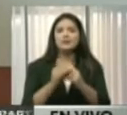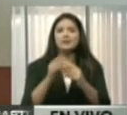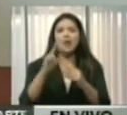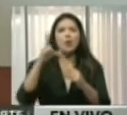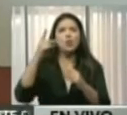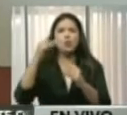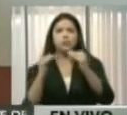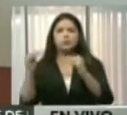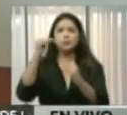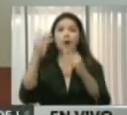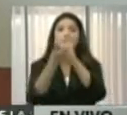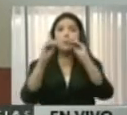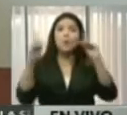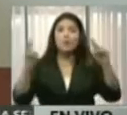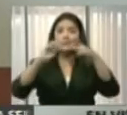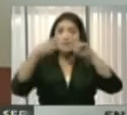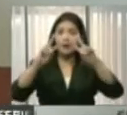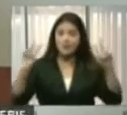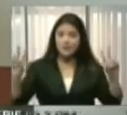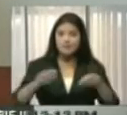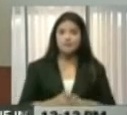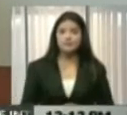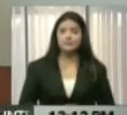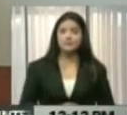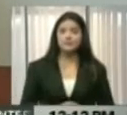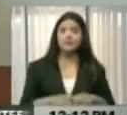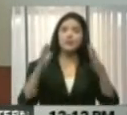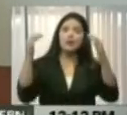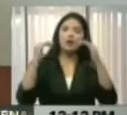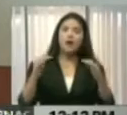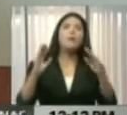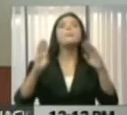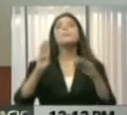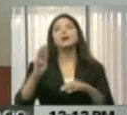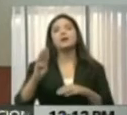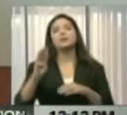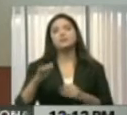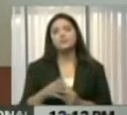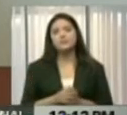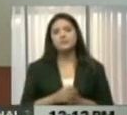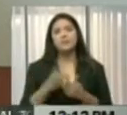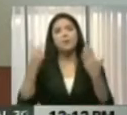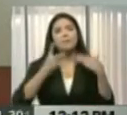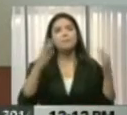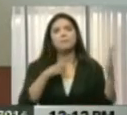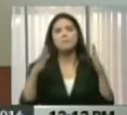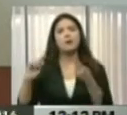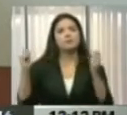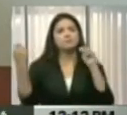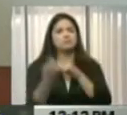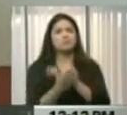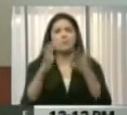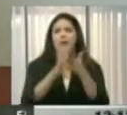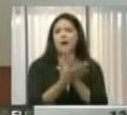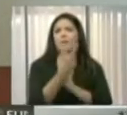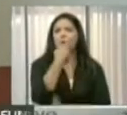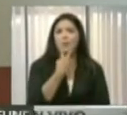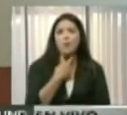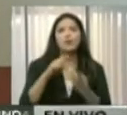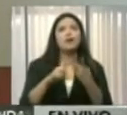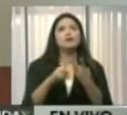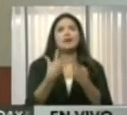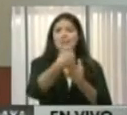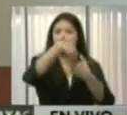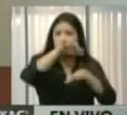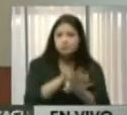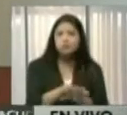agenda, democracia para la paz. B. Programas transformadores para superar la pobreza, la exclusión